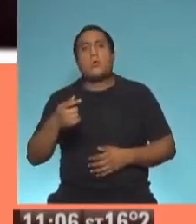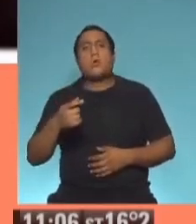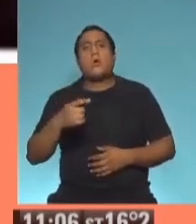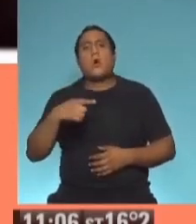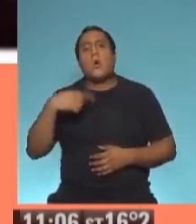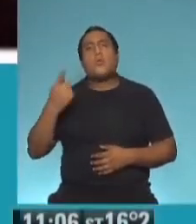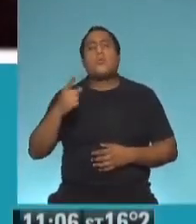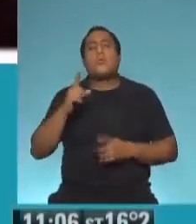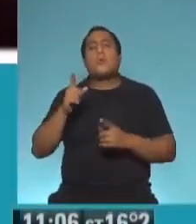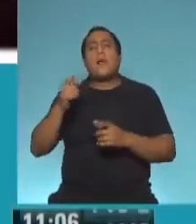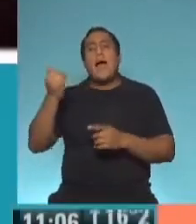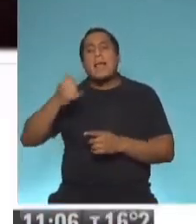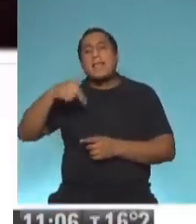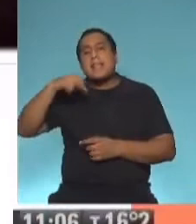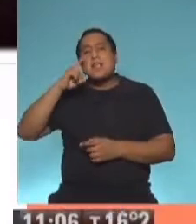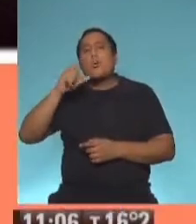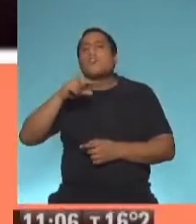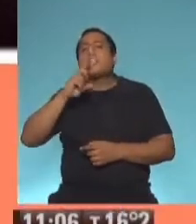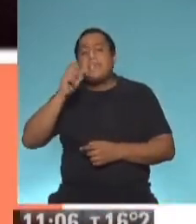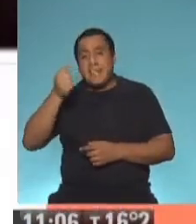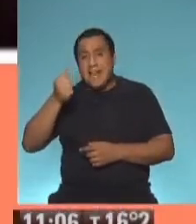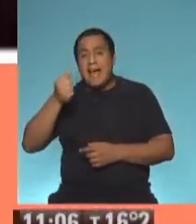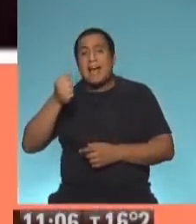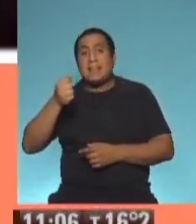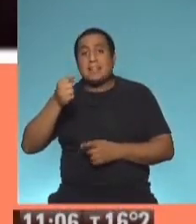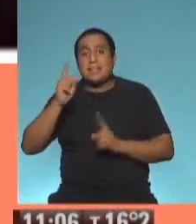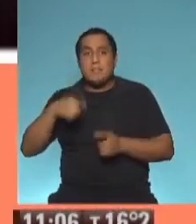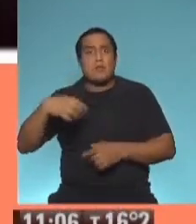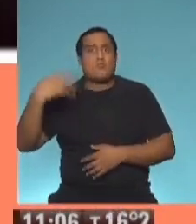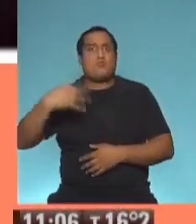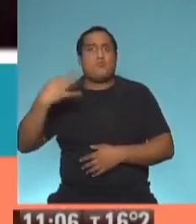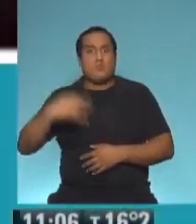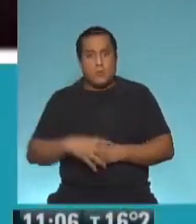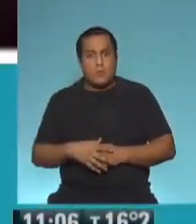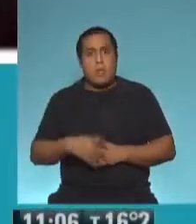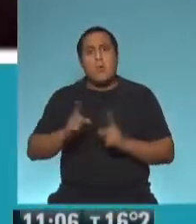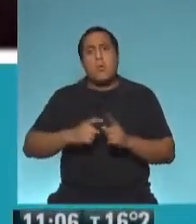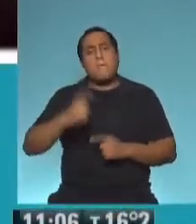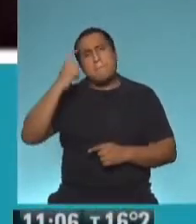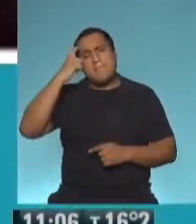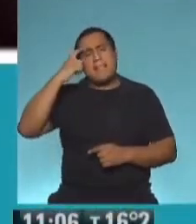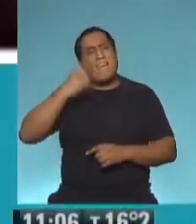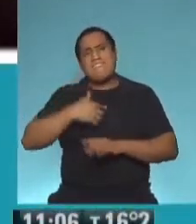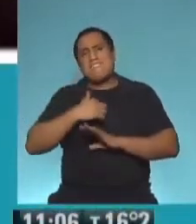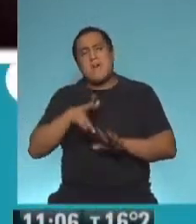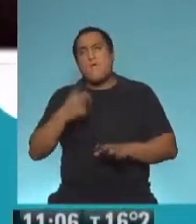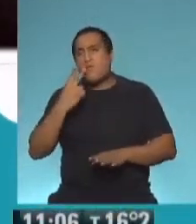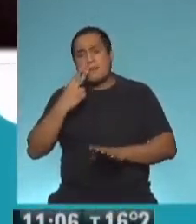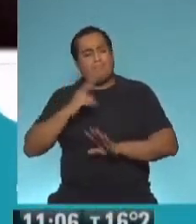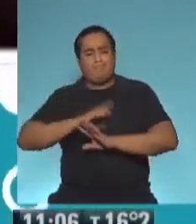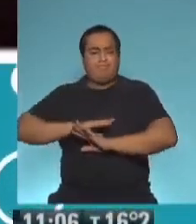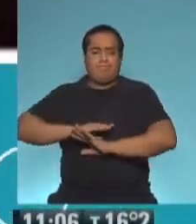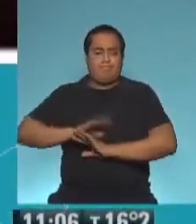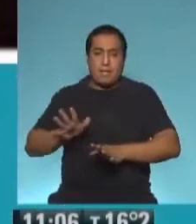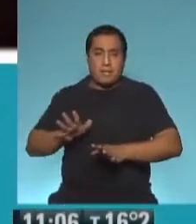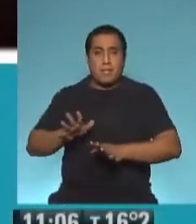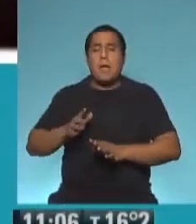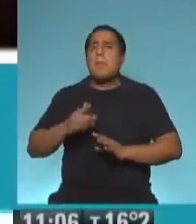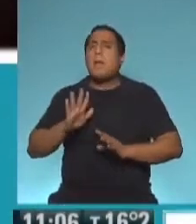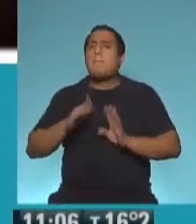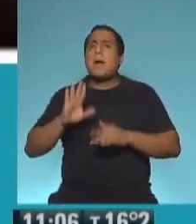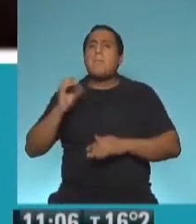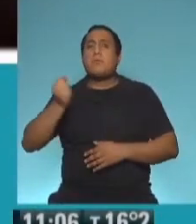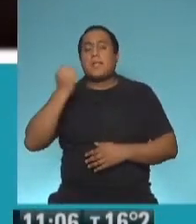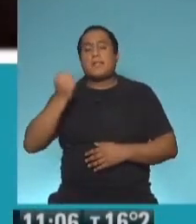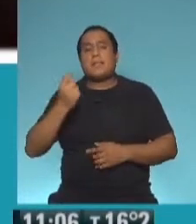ayuda. Cuando uno tiene la idea, bueno, quiero dejar de fumar, lo más lo más importante, por supuesto, es tener